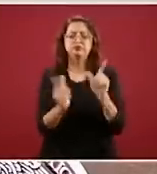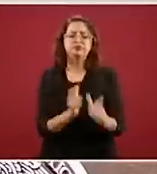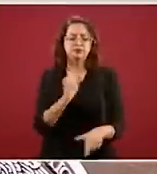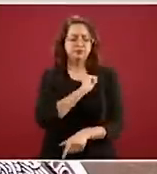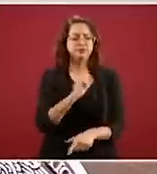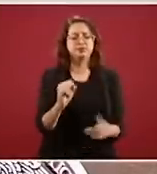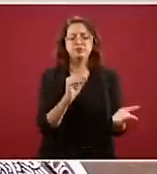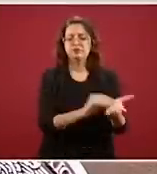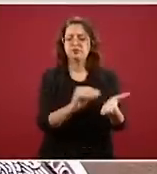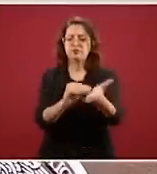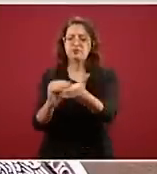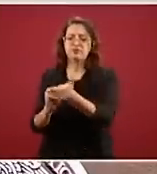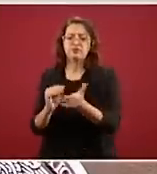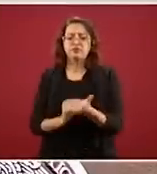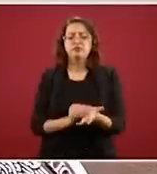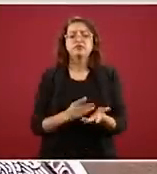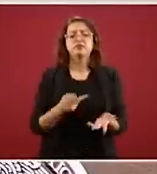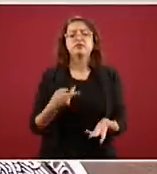es